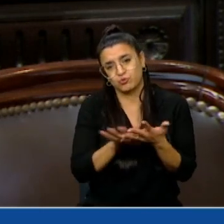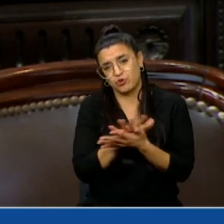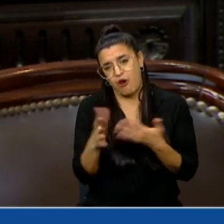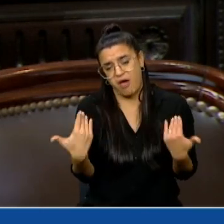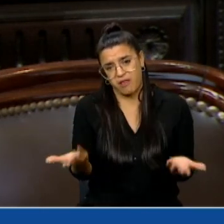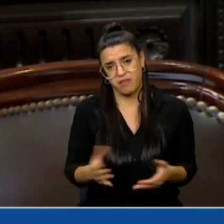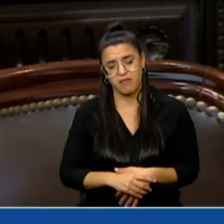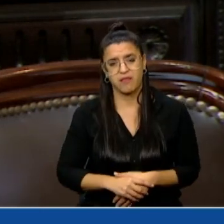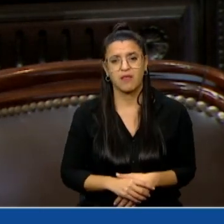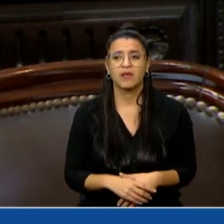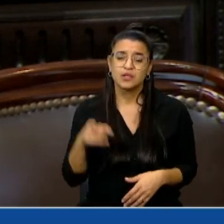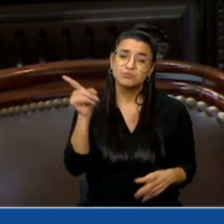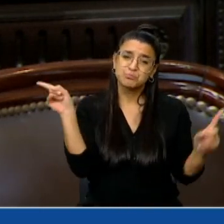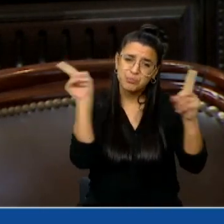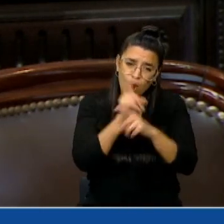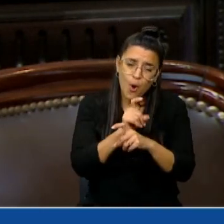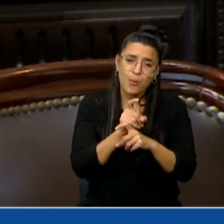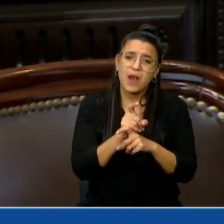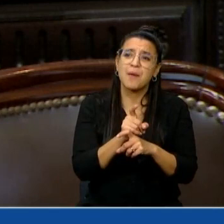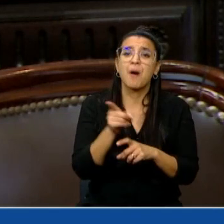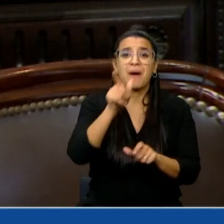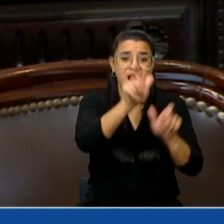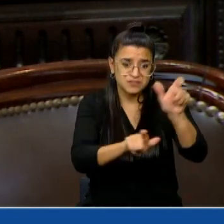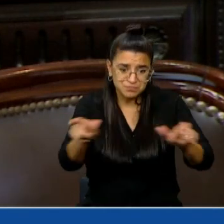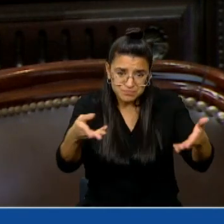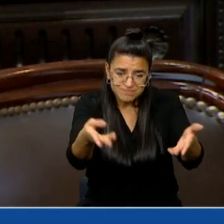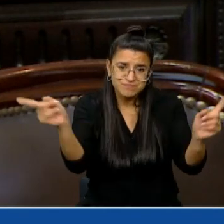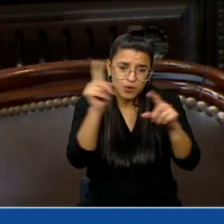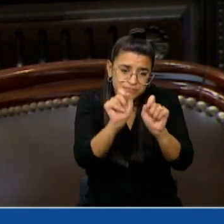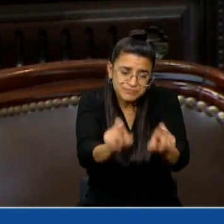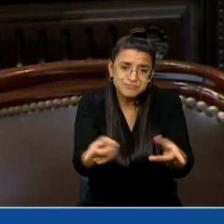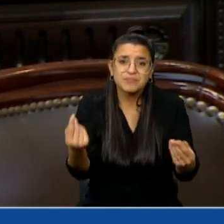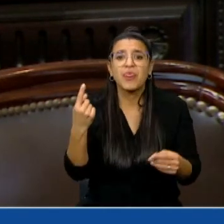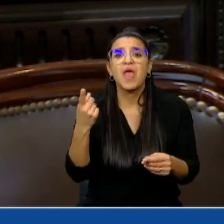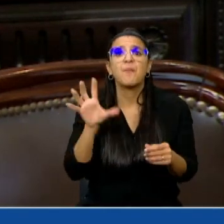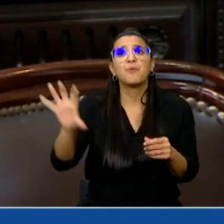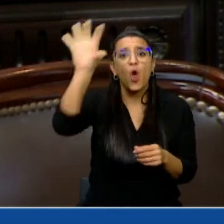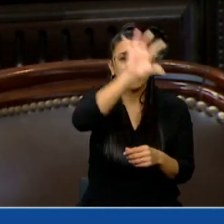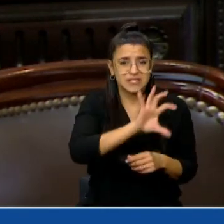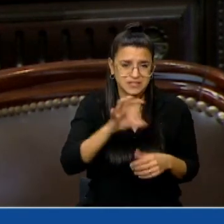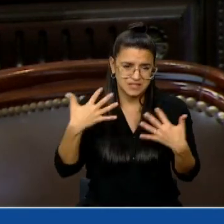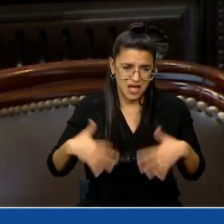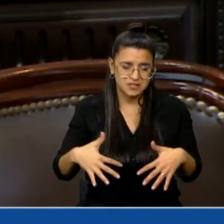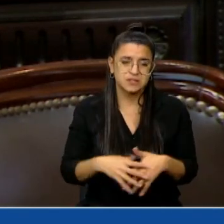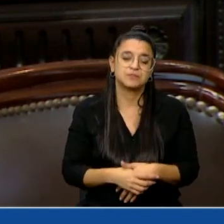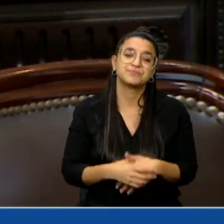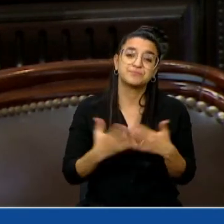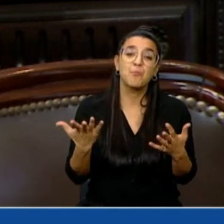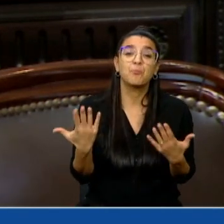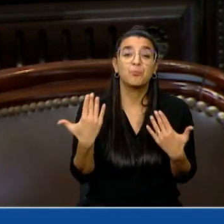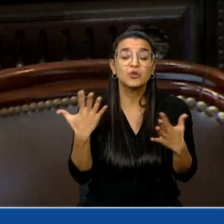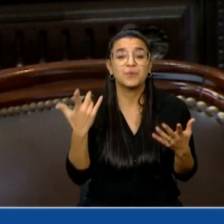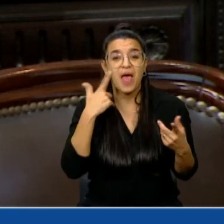solucionarlo. Es un problema para los ciudadanos de estas localidades. Es la posibilidad